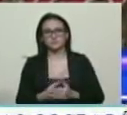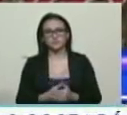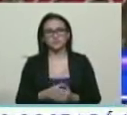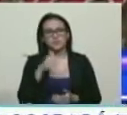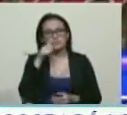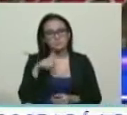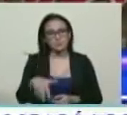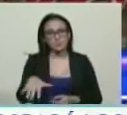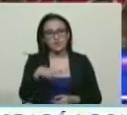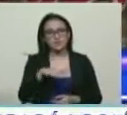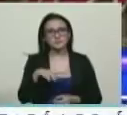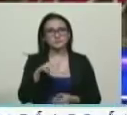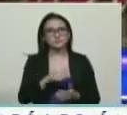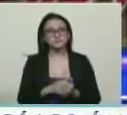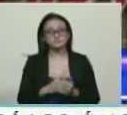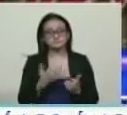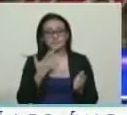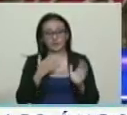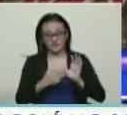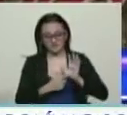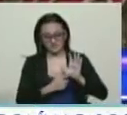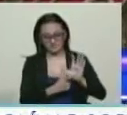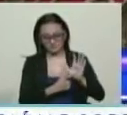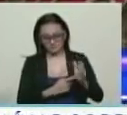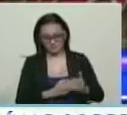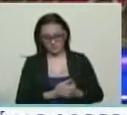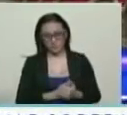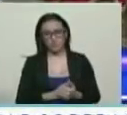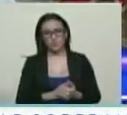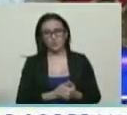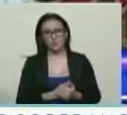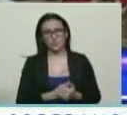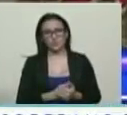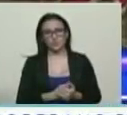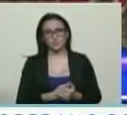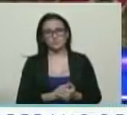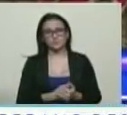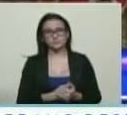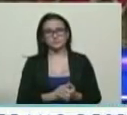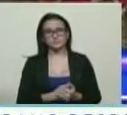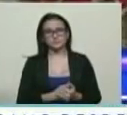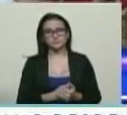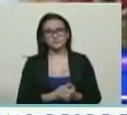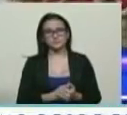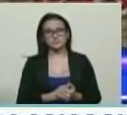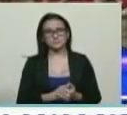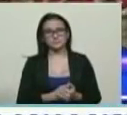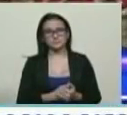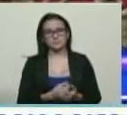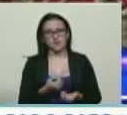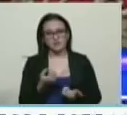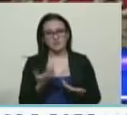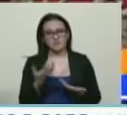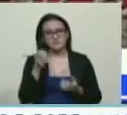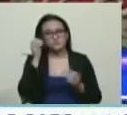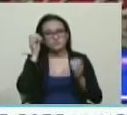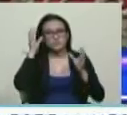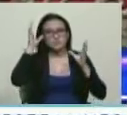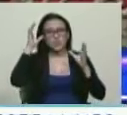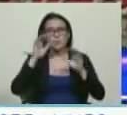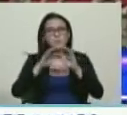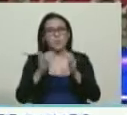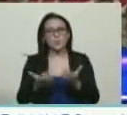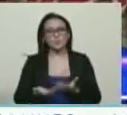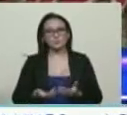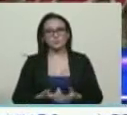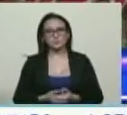popular. Es un ejemplo que llena de luz y de luces al mundo, más